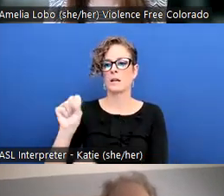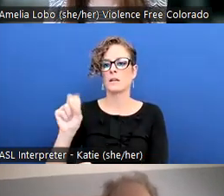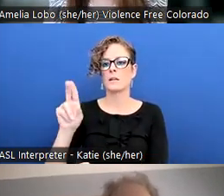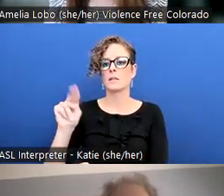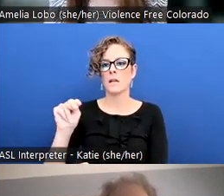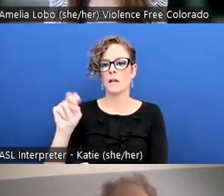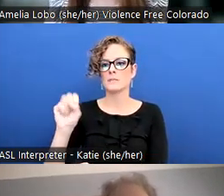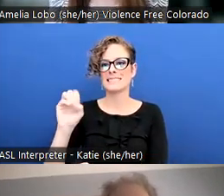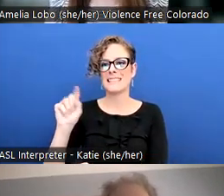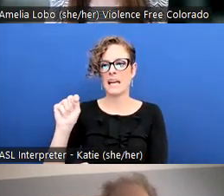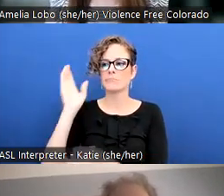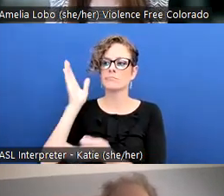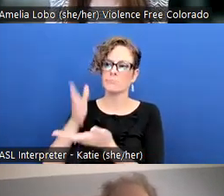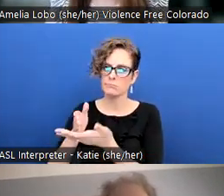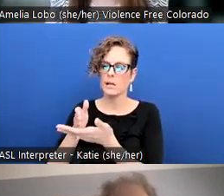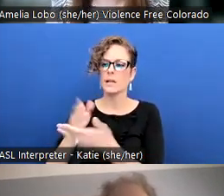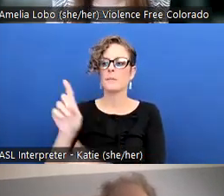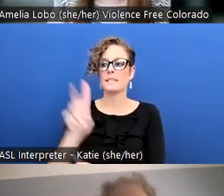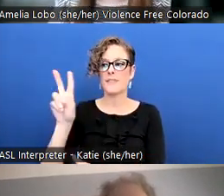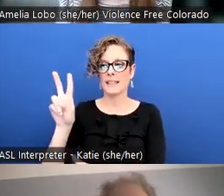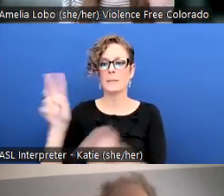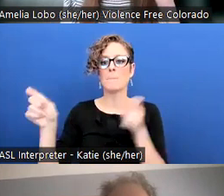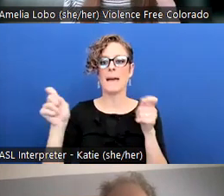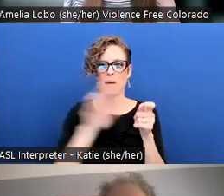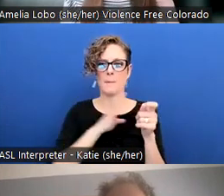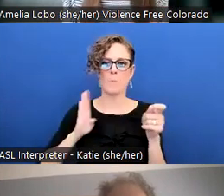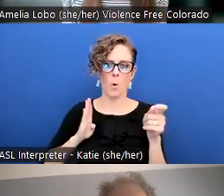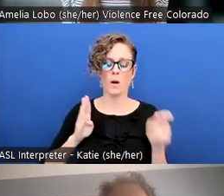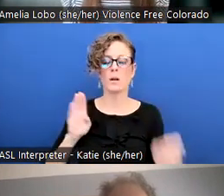1210, que fue